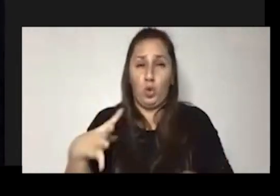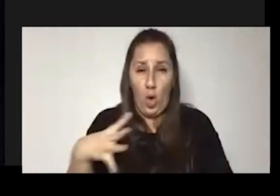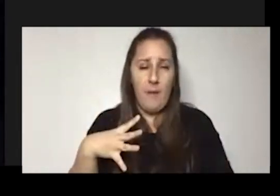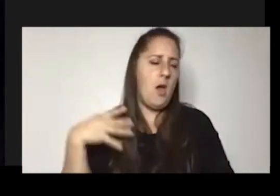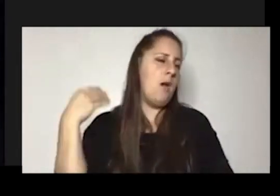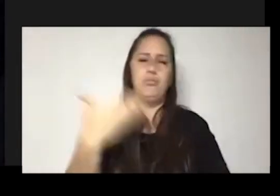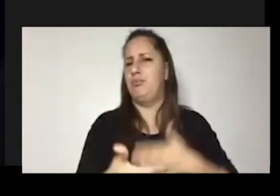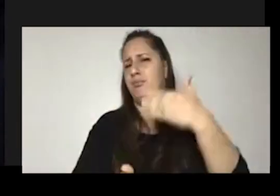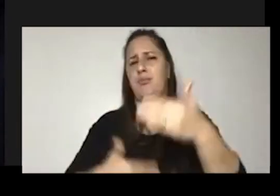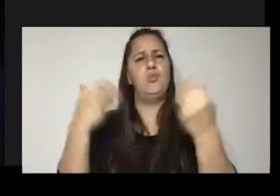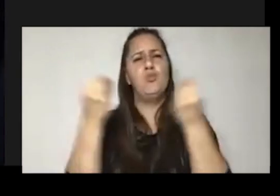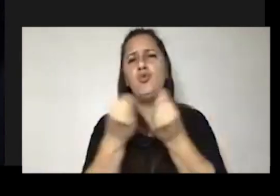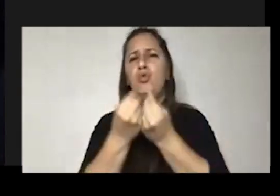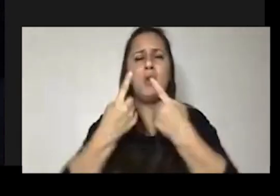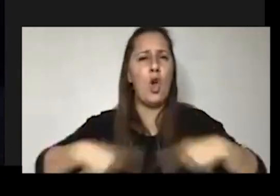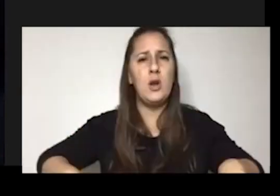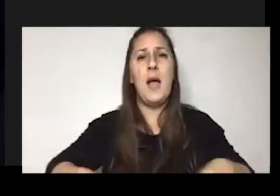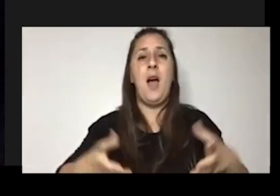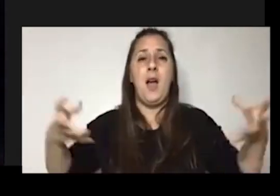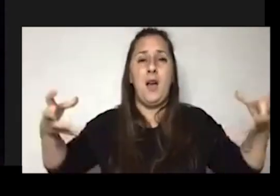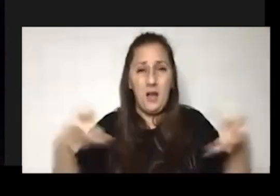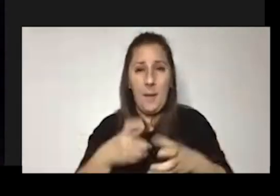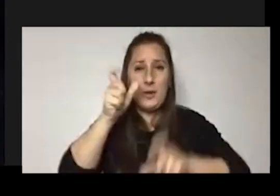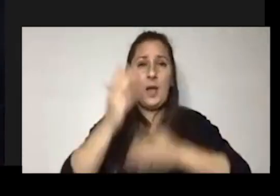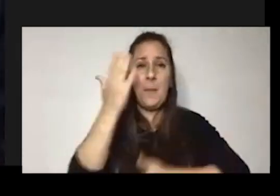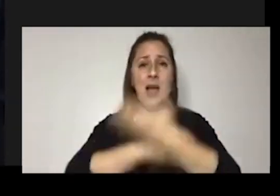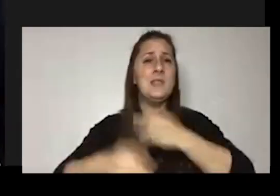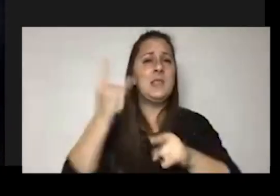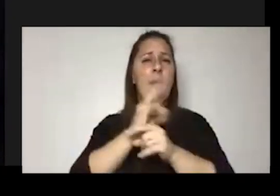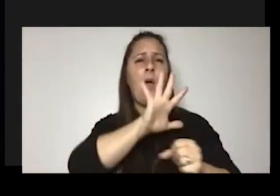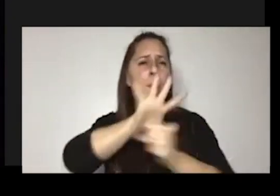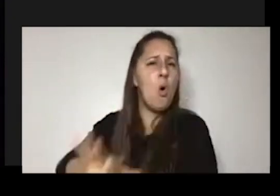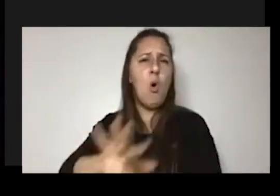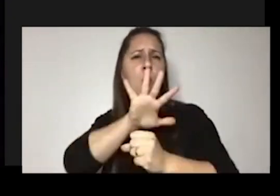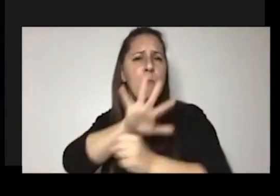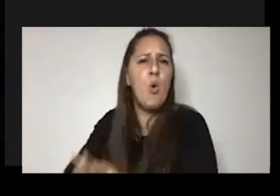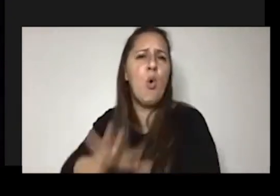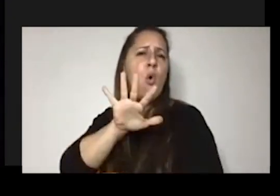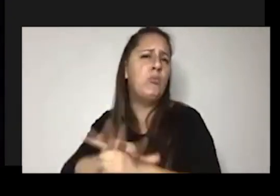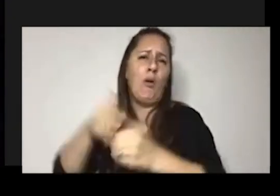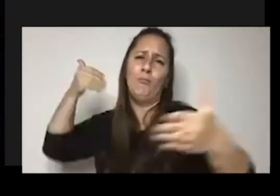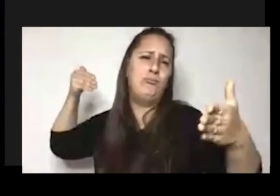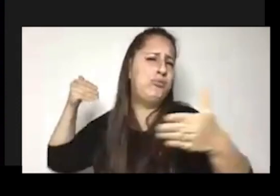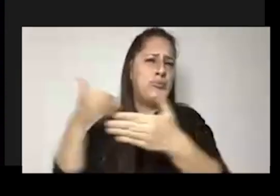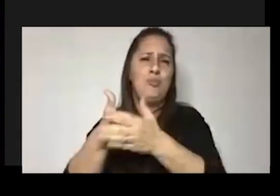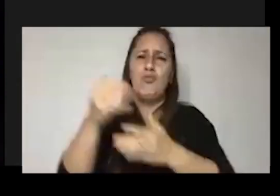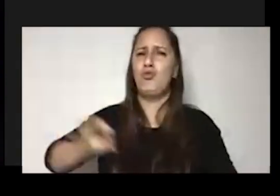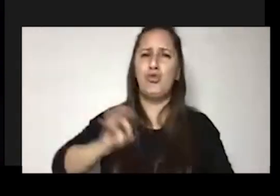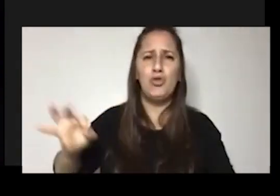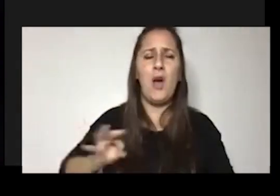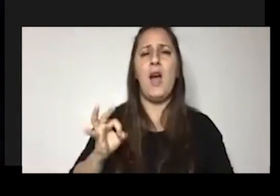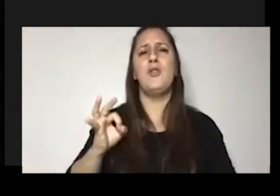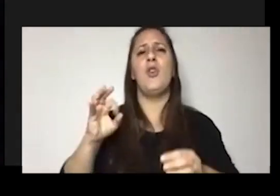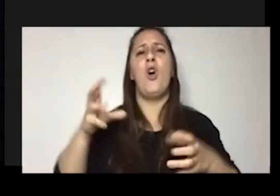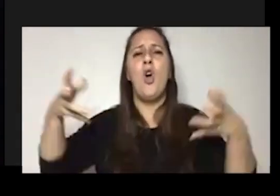el colectivo de personas con discapacidad ha sido relegado históricamente, la desocupación del colectivo estadísticamente es muy